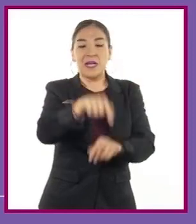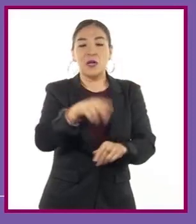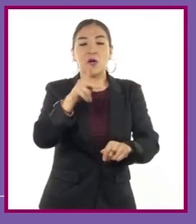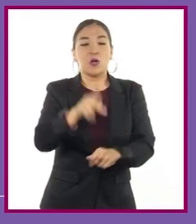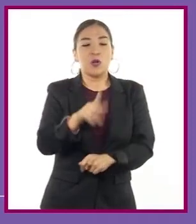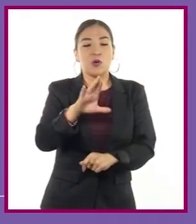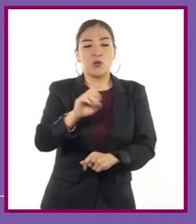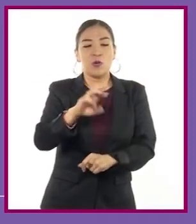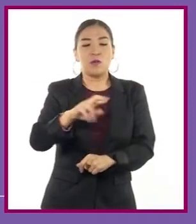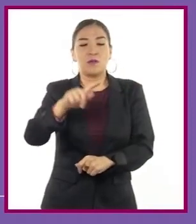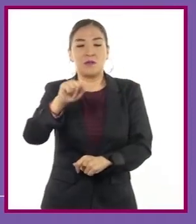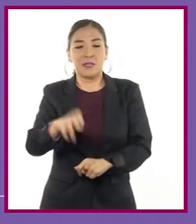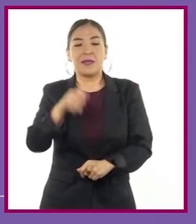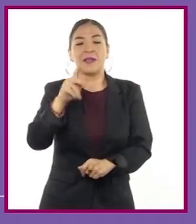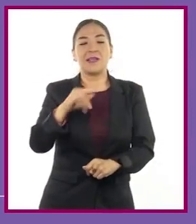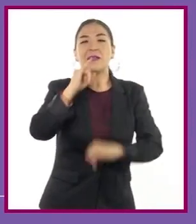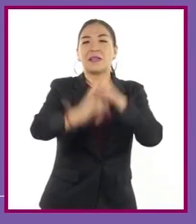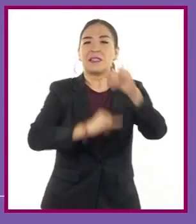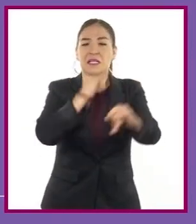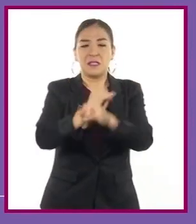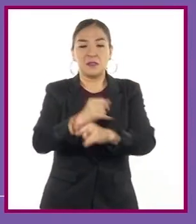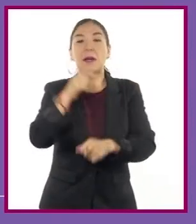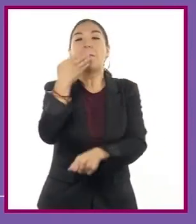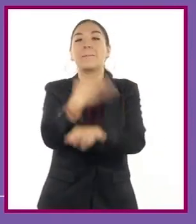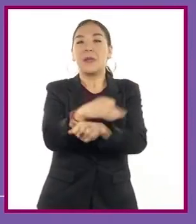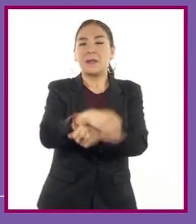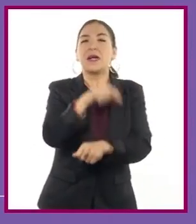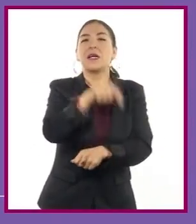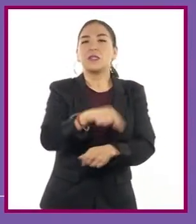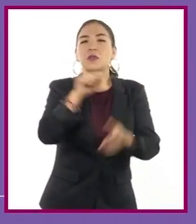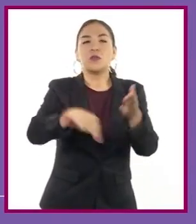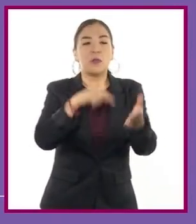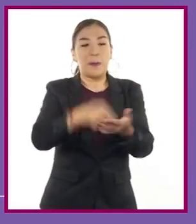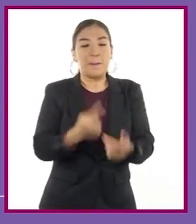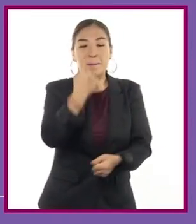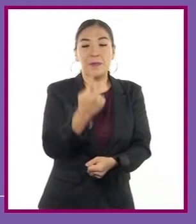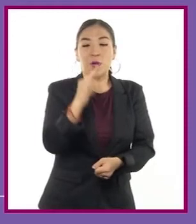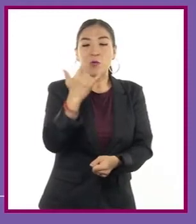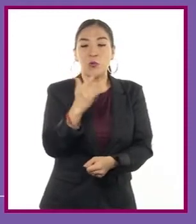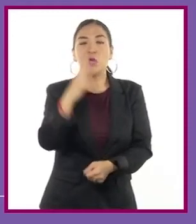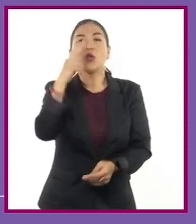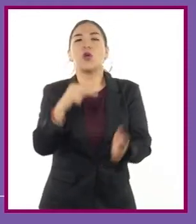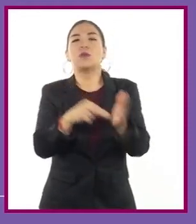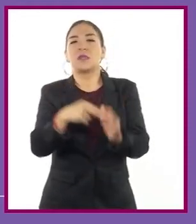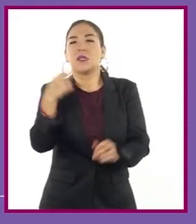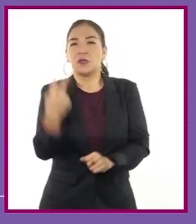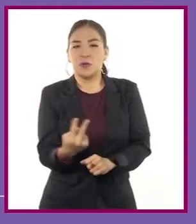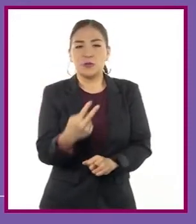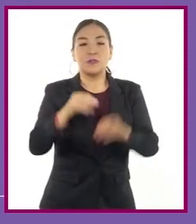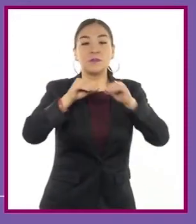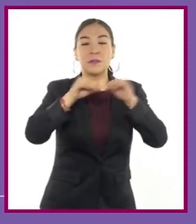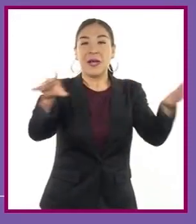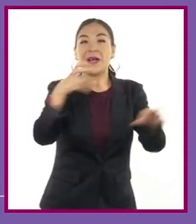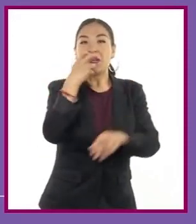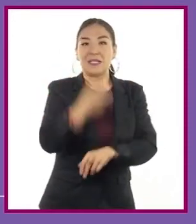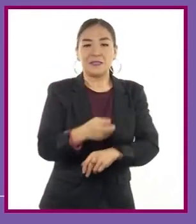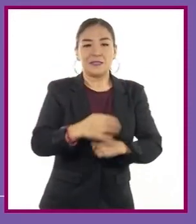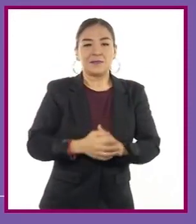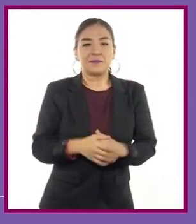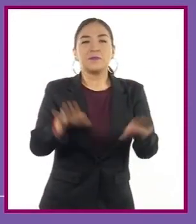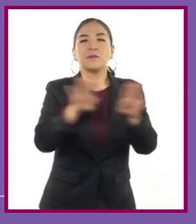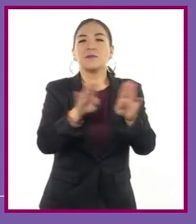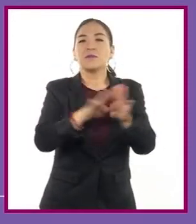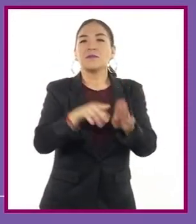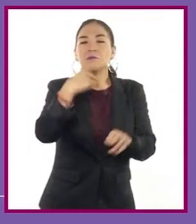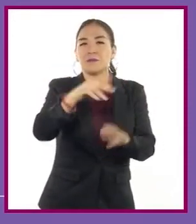Penal Internacional Permanente, la cual quedó instituida el 1 de julio de 2002, con la publicación del Estatuto de